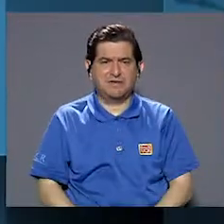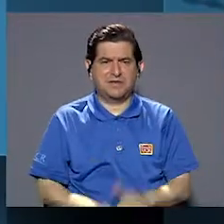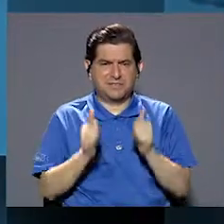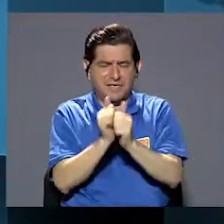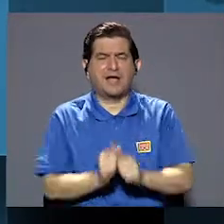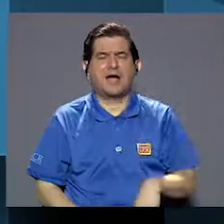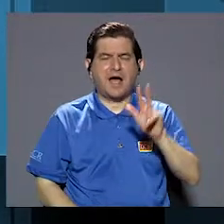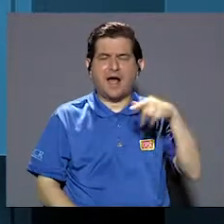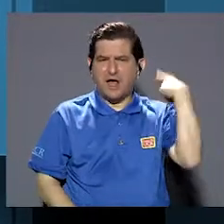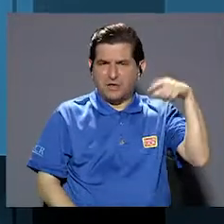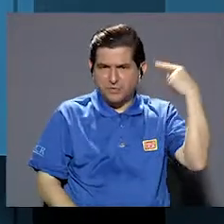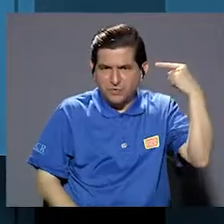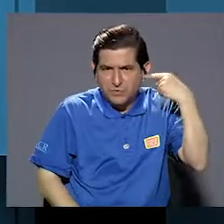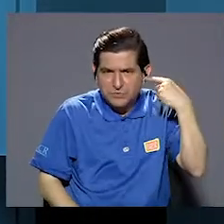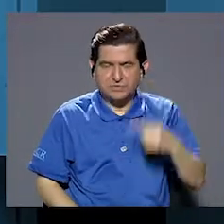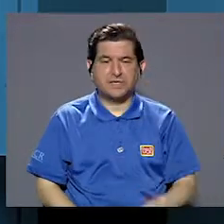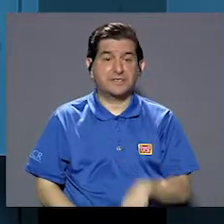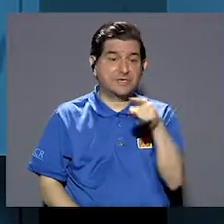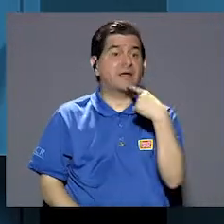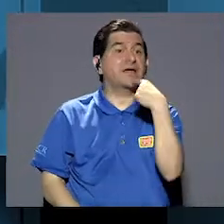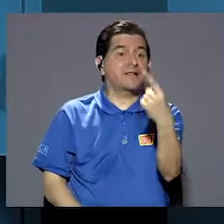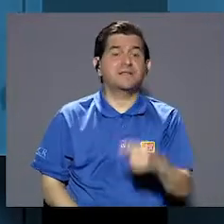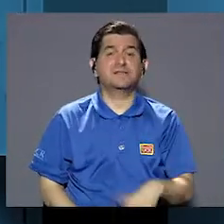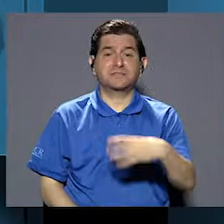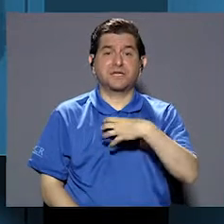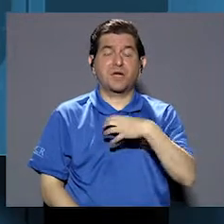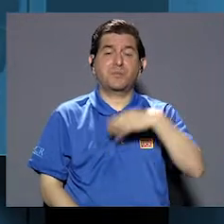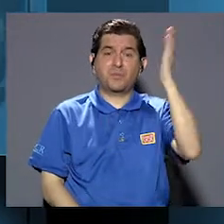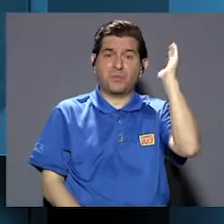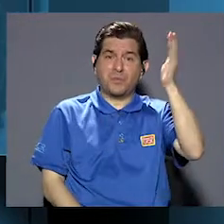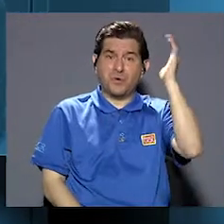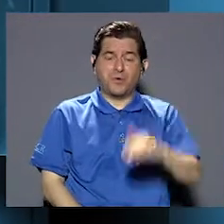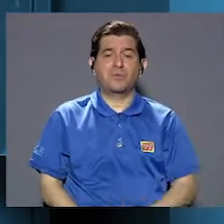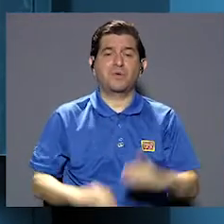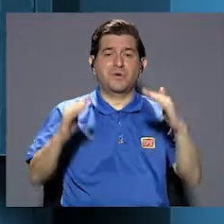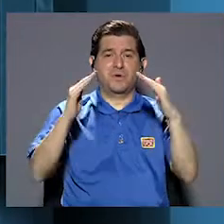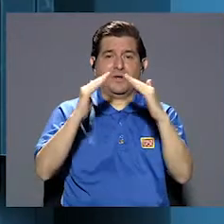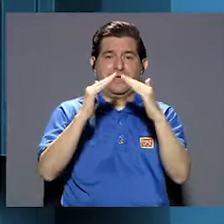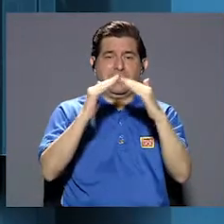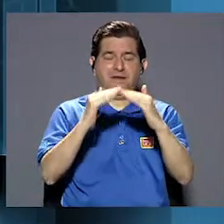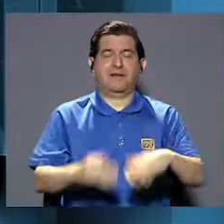afines a Larry, Curly y Moe que él menciona en su discurso